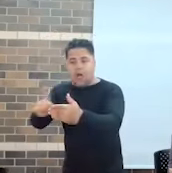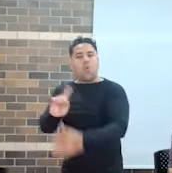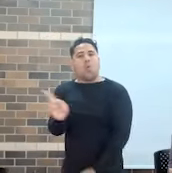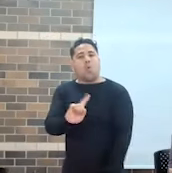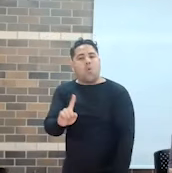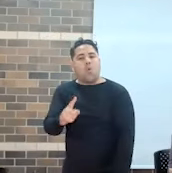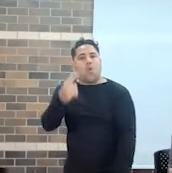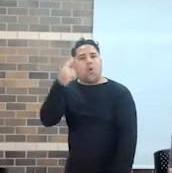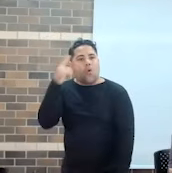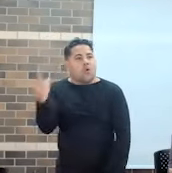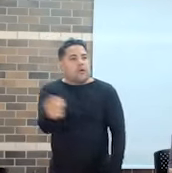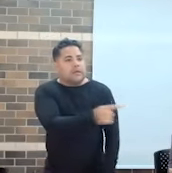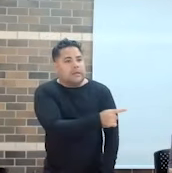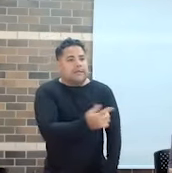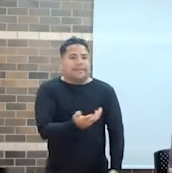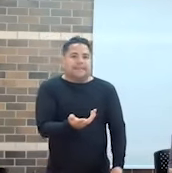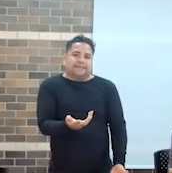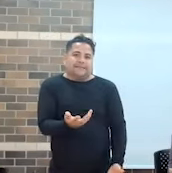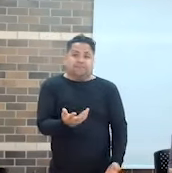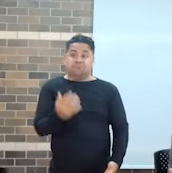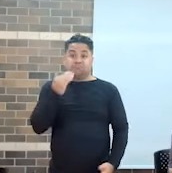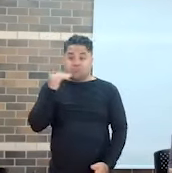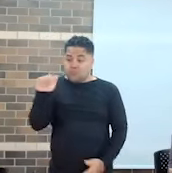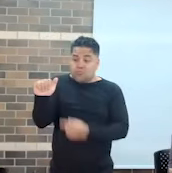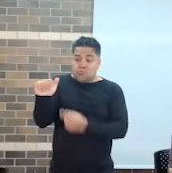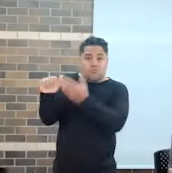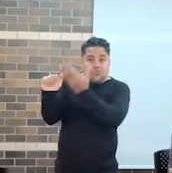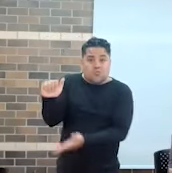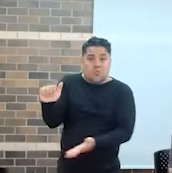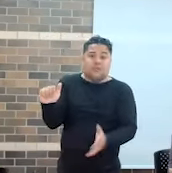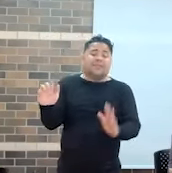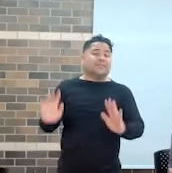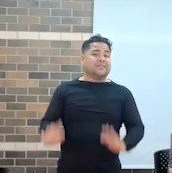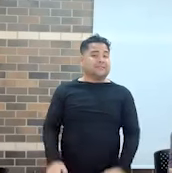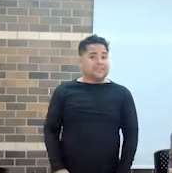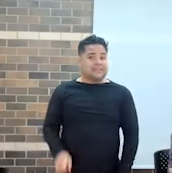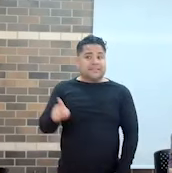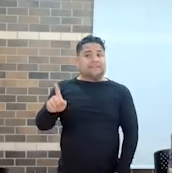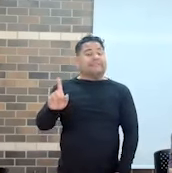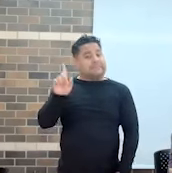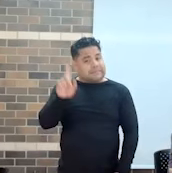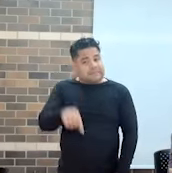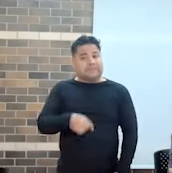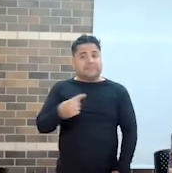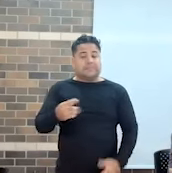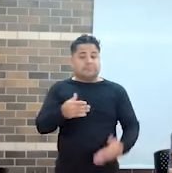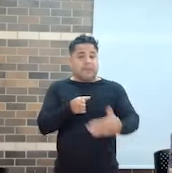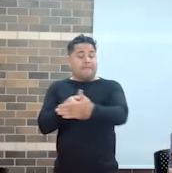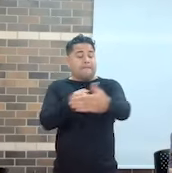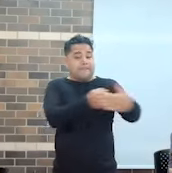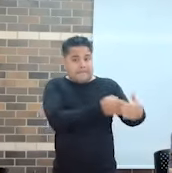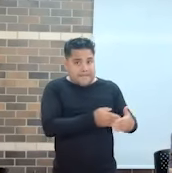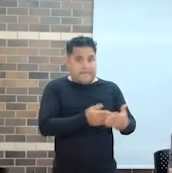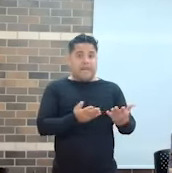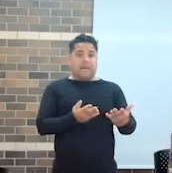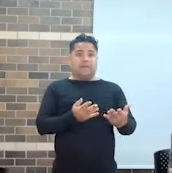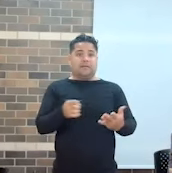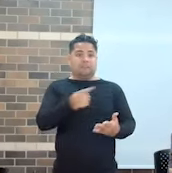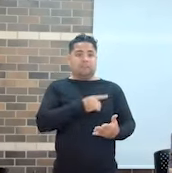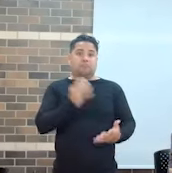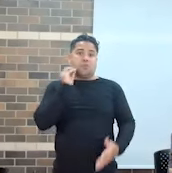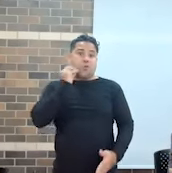el hecho de ser mujer se afrontan a este tipo de barreras. Por el hecho de